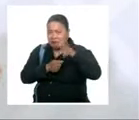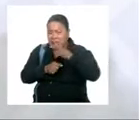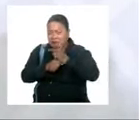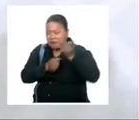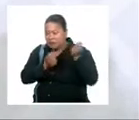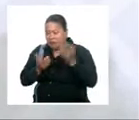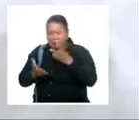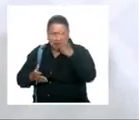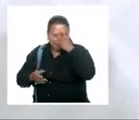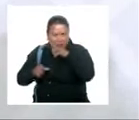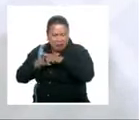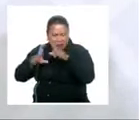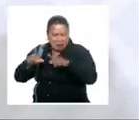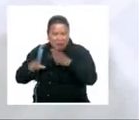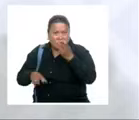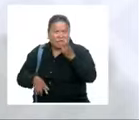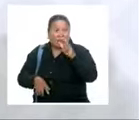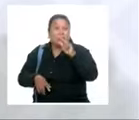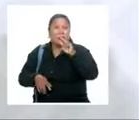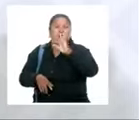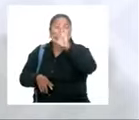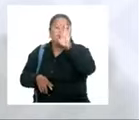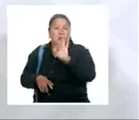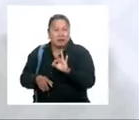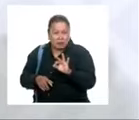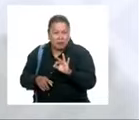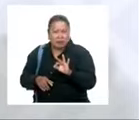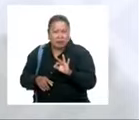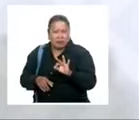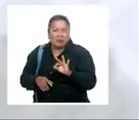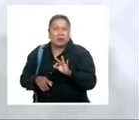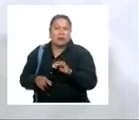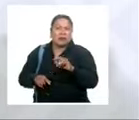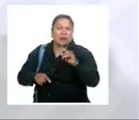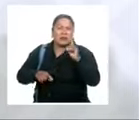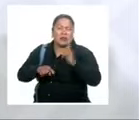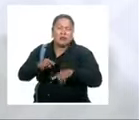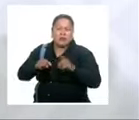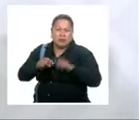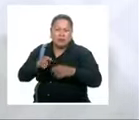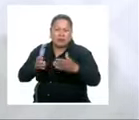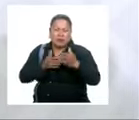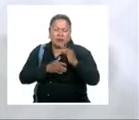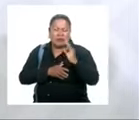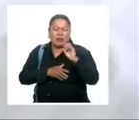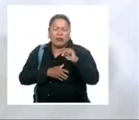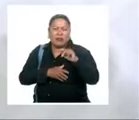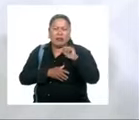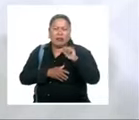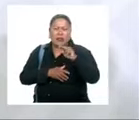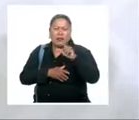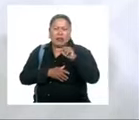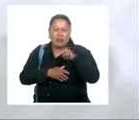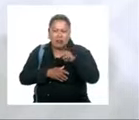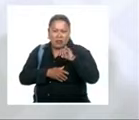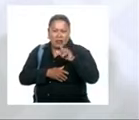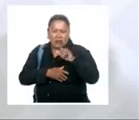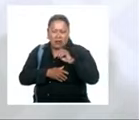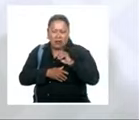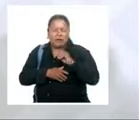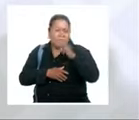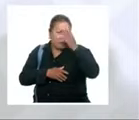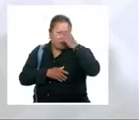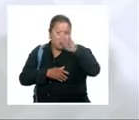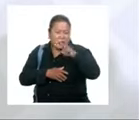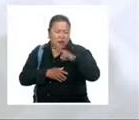sí, el 80% de los decomisos de fentanilo en México corresponden